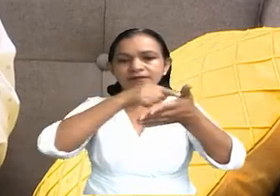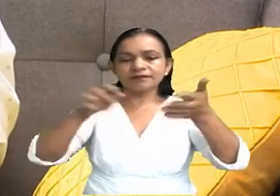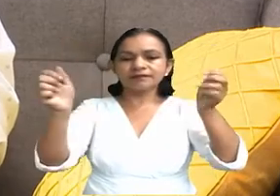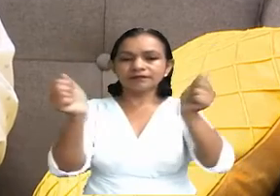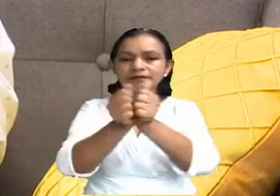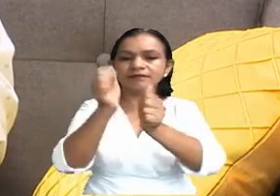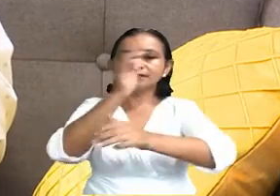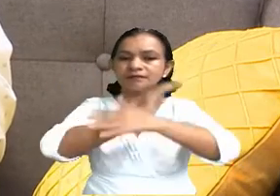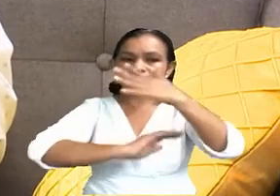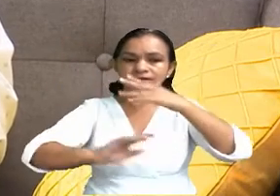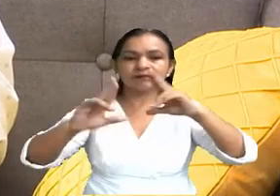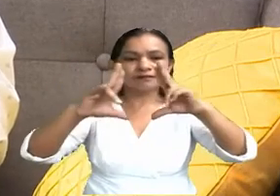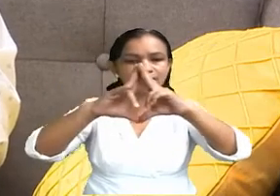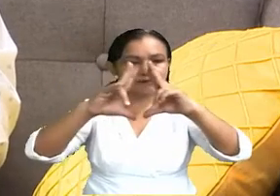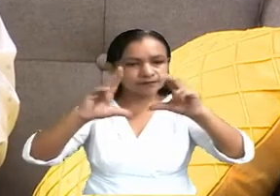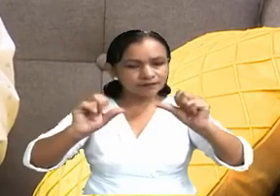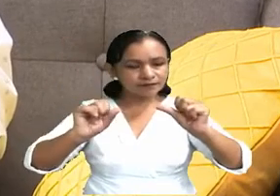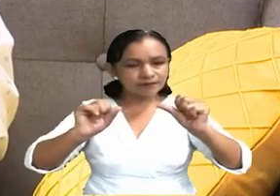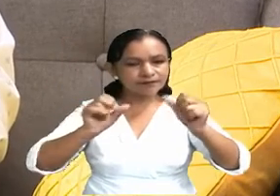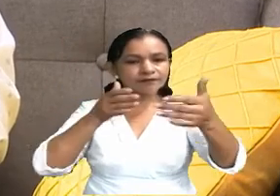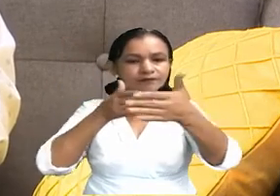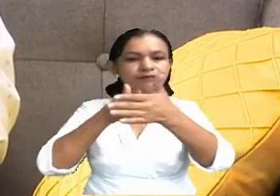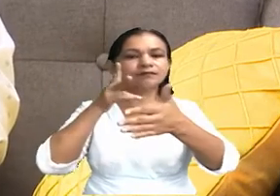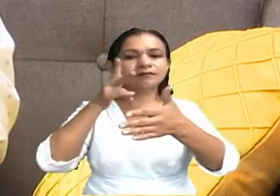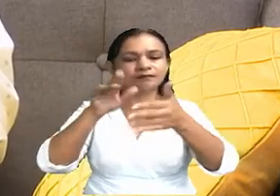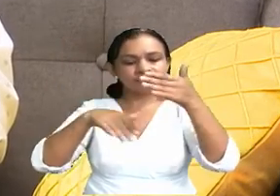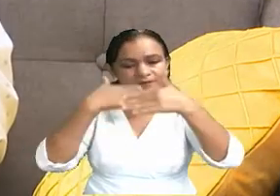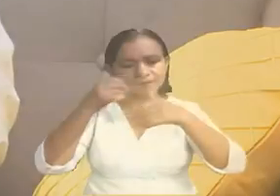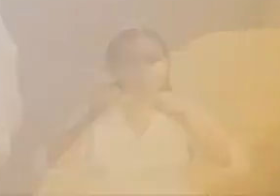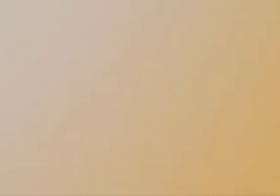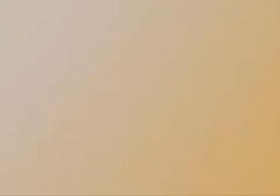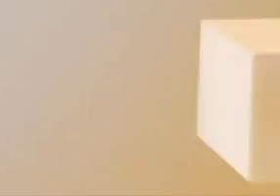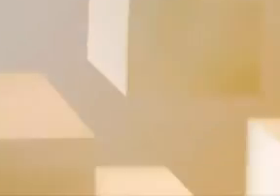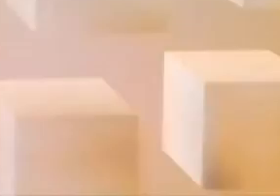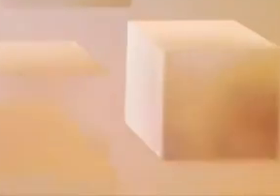con Discapacidad en Nicaragua. Hacemos una breve pausa, pero ya volvemos.